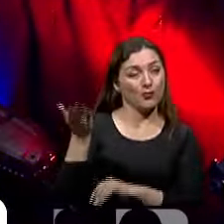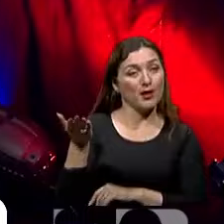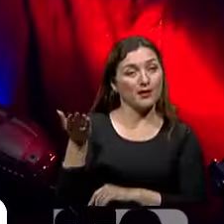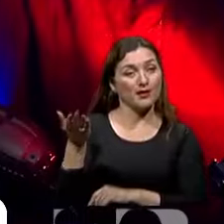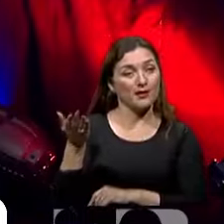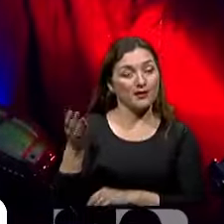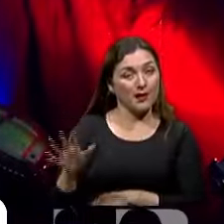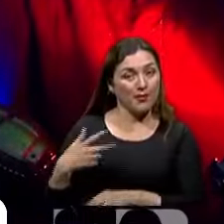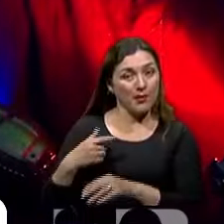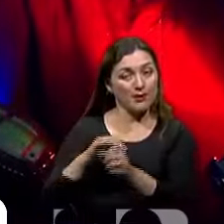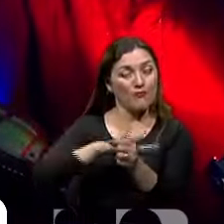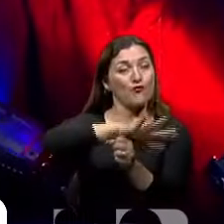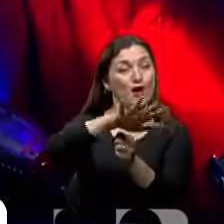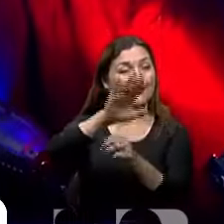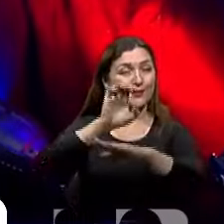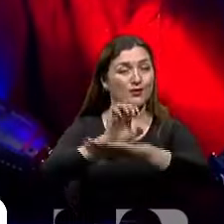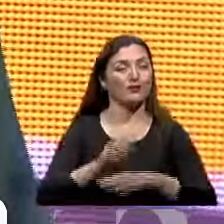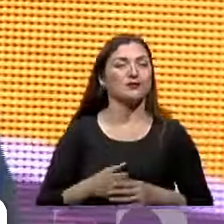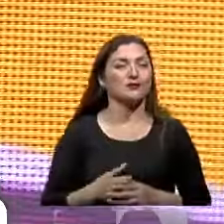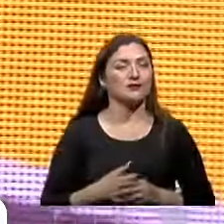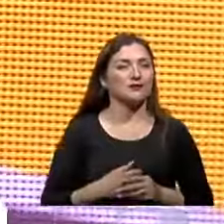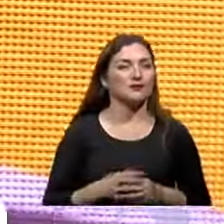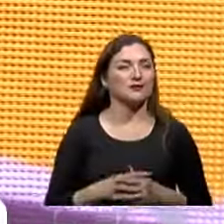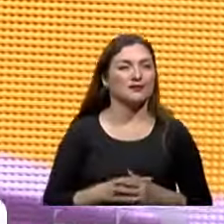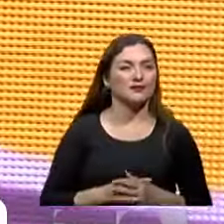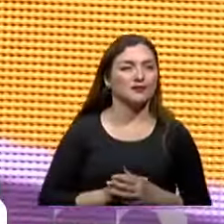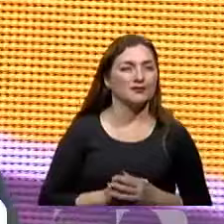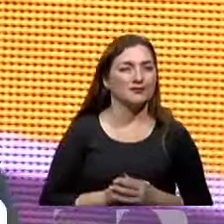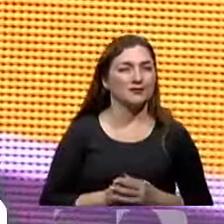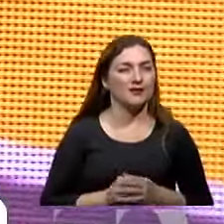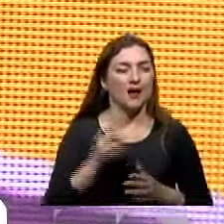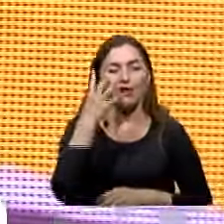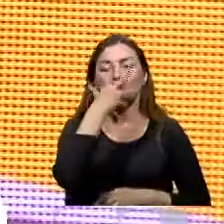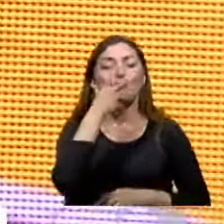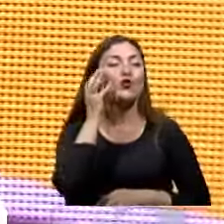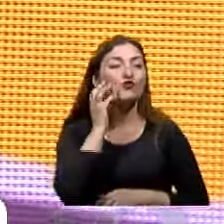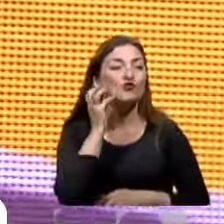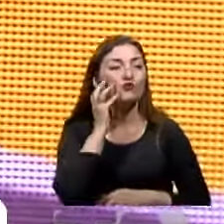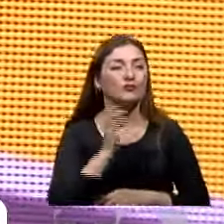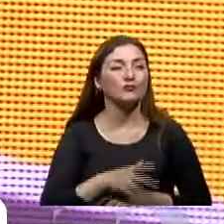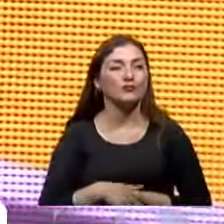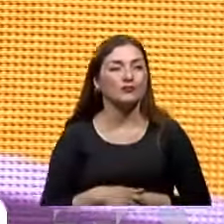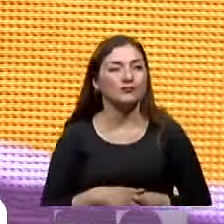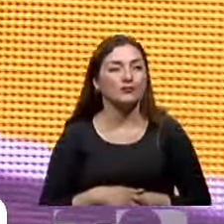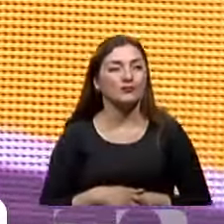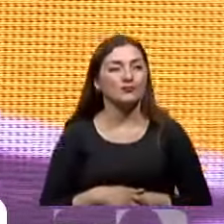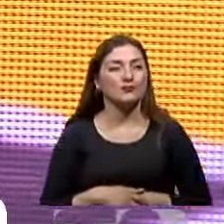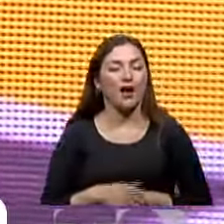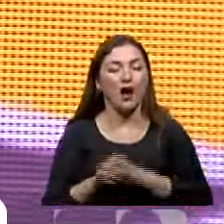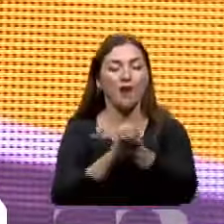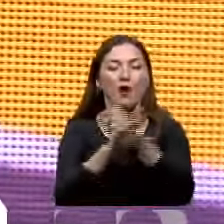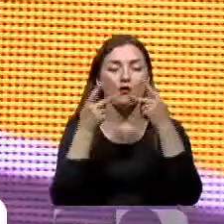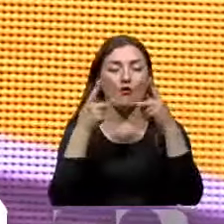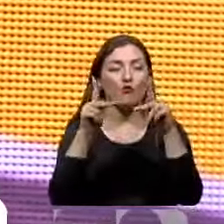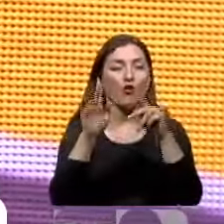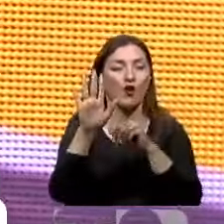seas una especie de influencer aquí en Ecuador, ¿eh? Sí, fue una experiencia súper linda también. Estuvimos haciendo la campaña publicitaria